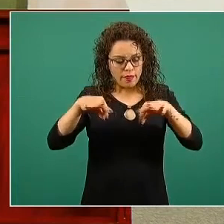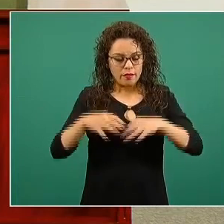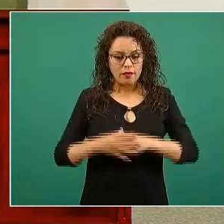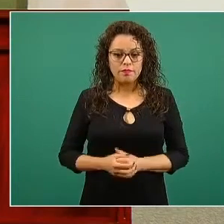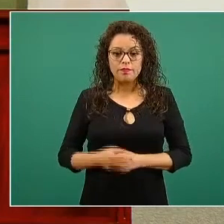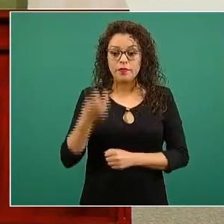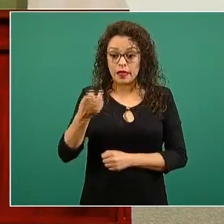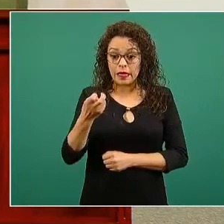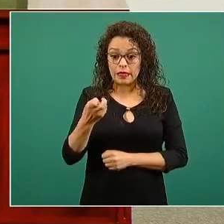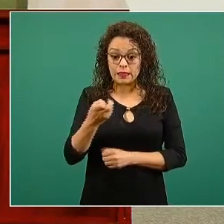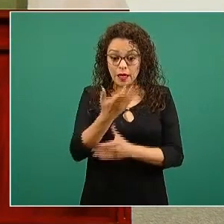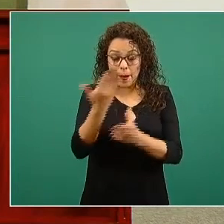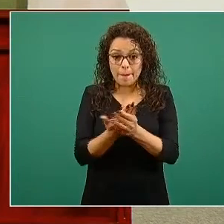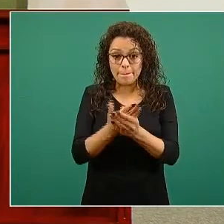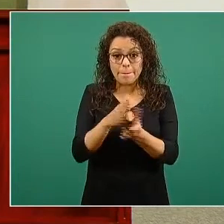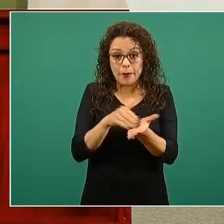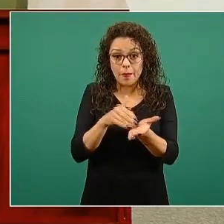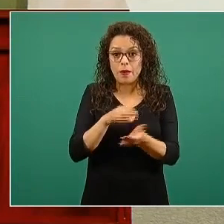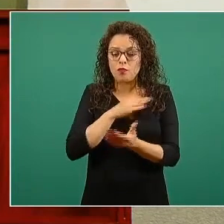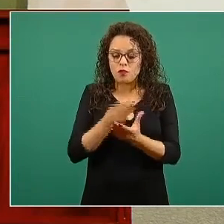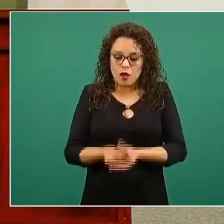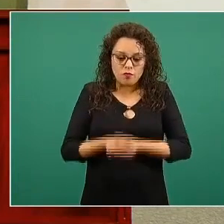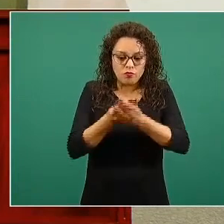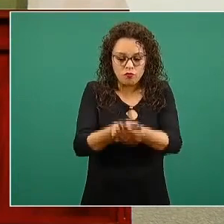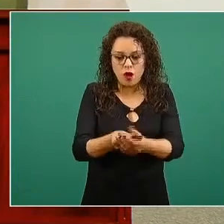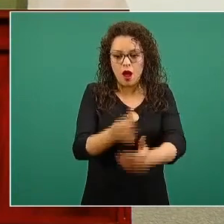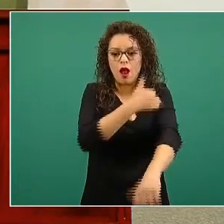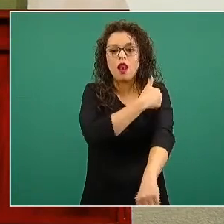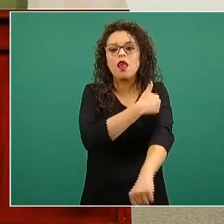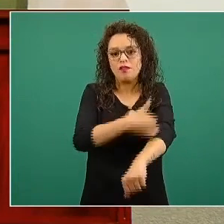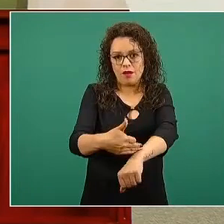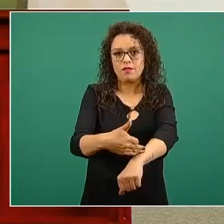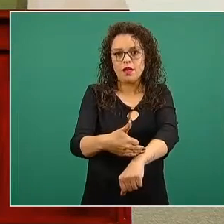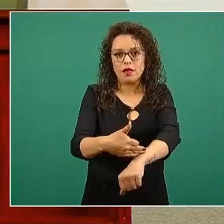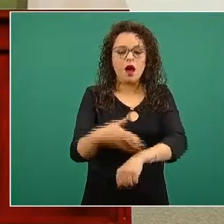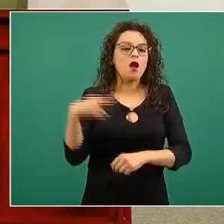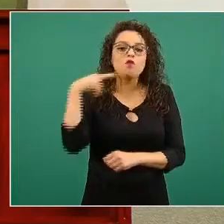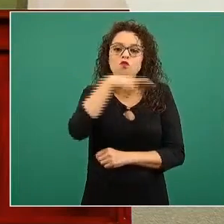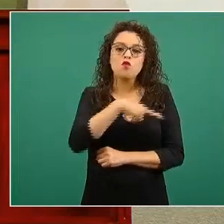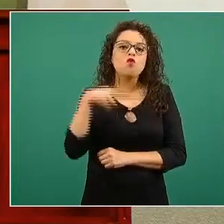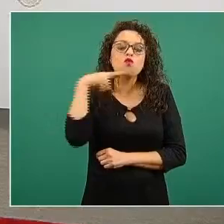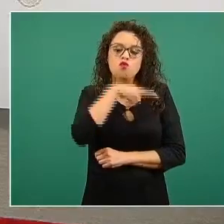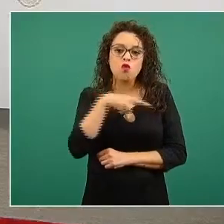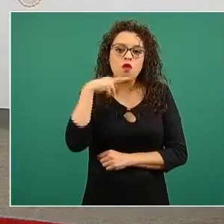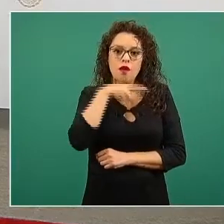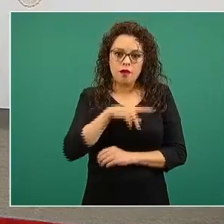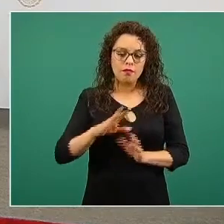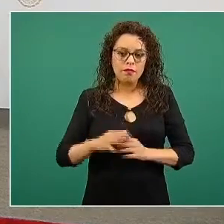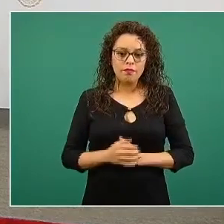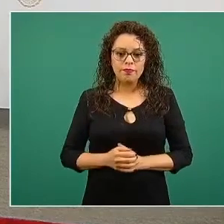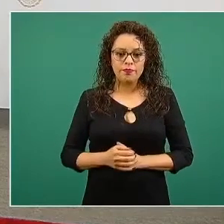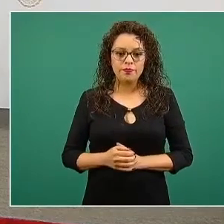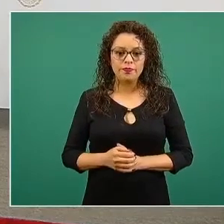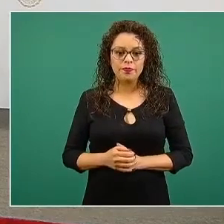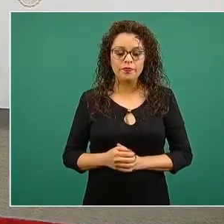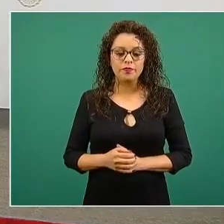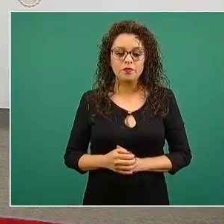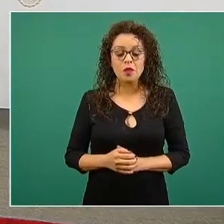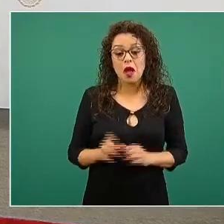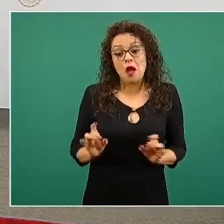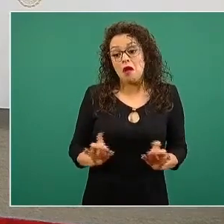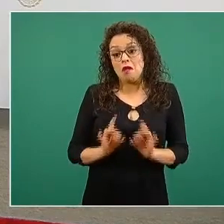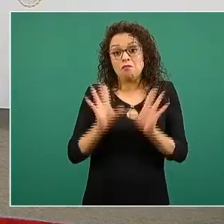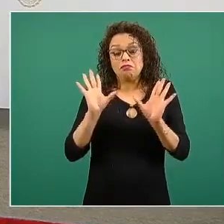puedan entregar a los familiares lo más pronto posible. Lógicamente, cuando suelen haber o pueden